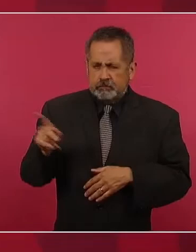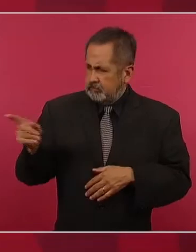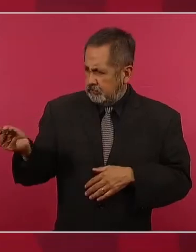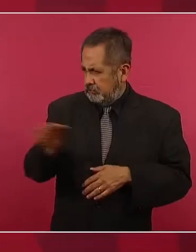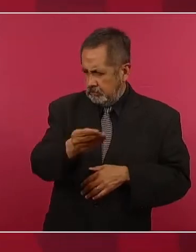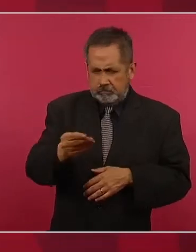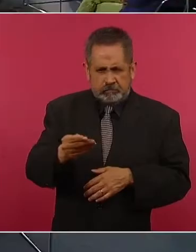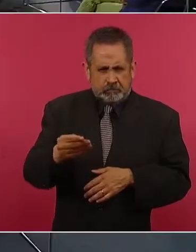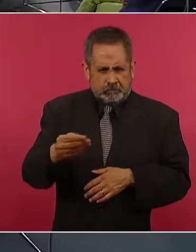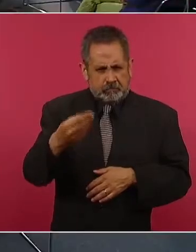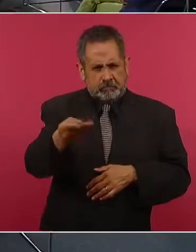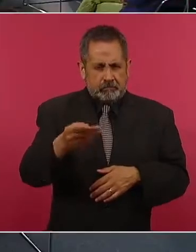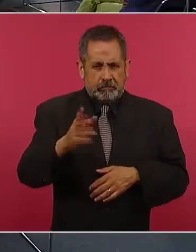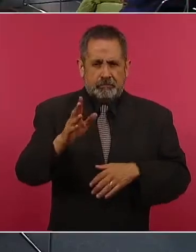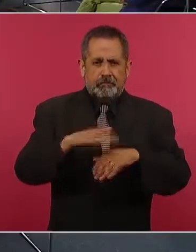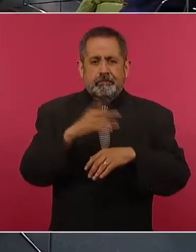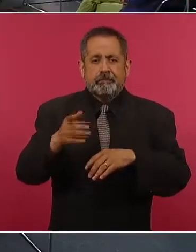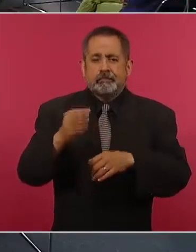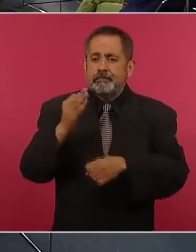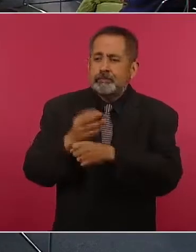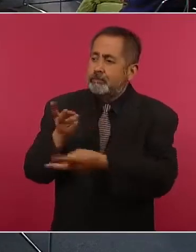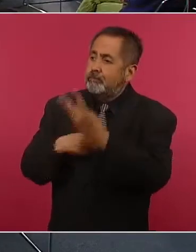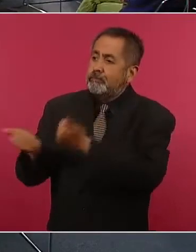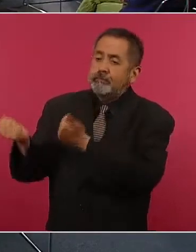hacemos llegar. Es que todavía no han llegado.